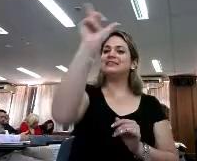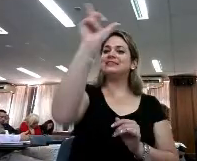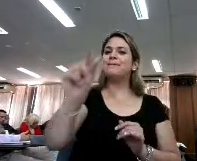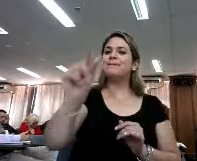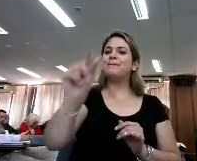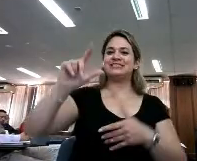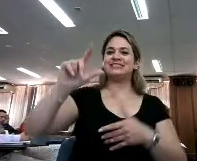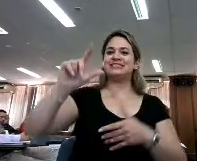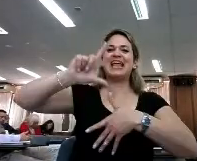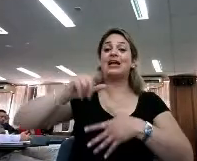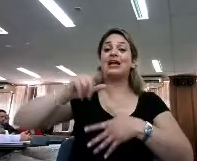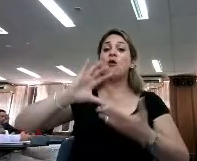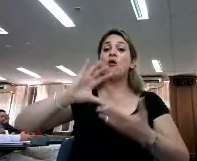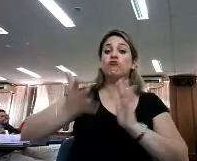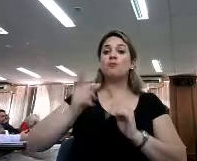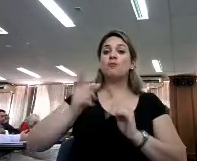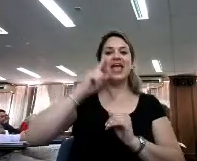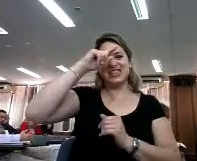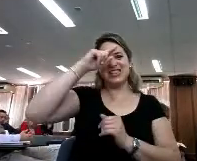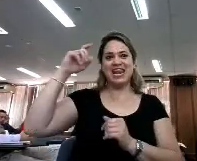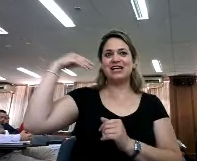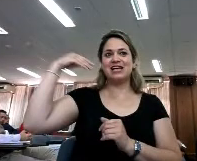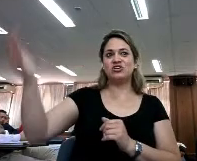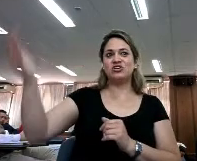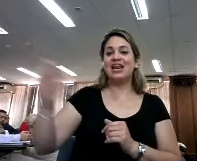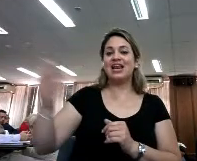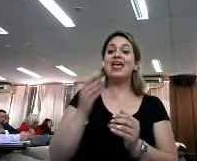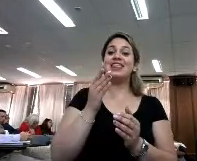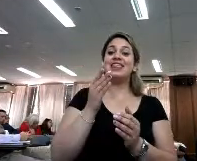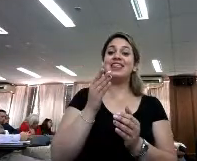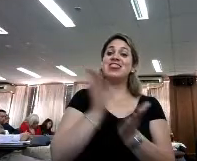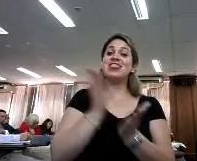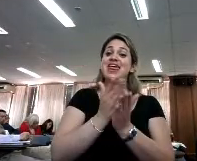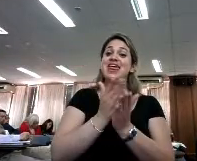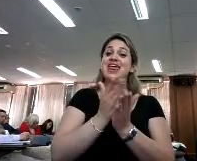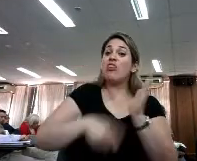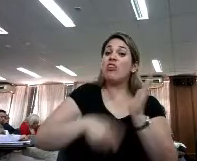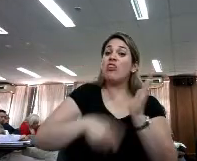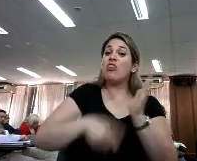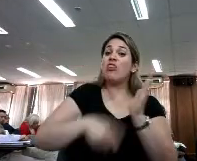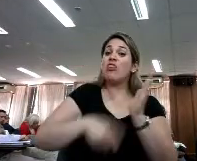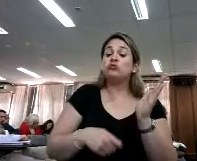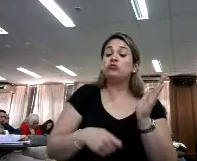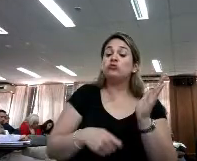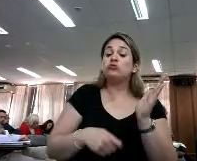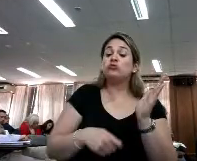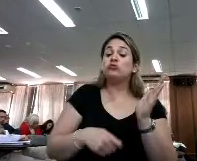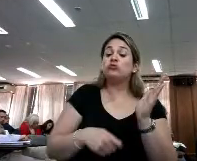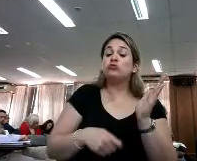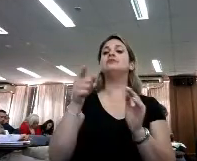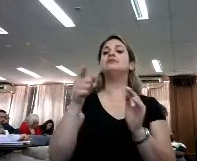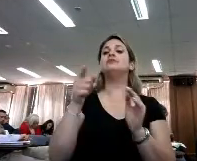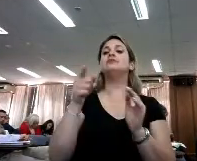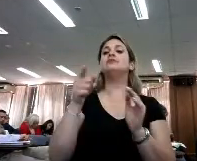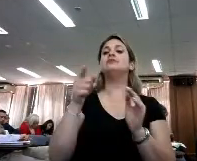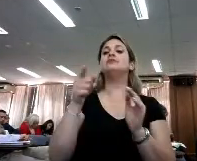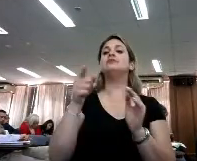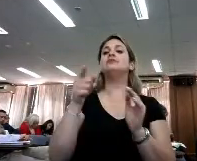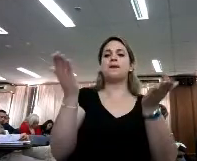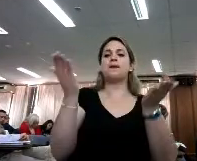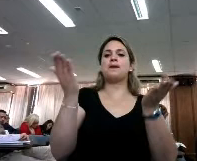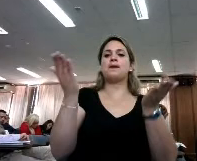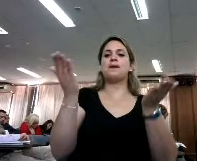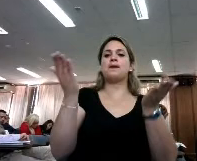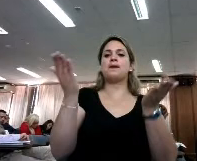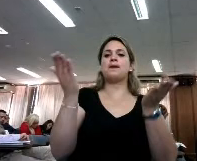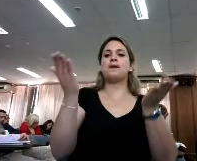el sistema internacional de derechos de autor está basado en ese sistema de contrapesos, ¿sí? Y hay dos